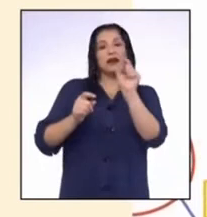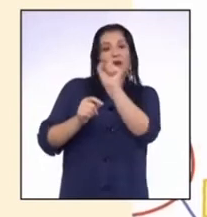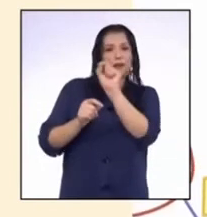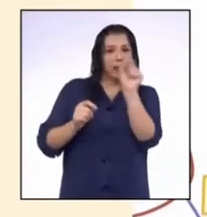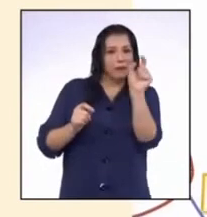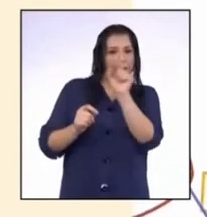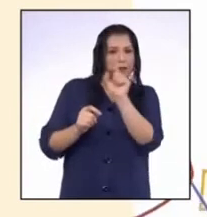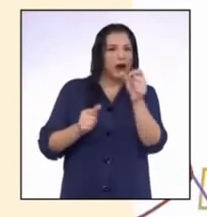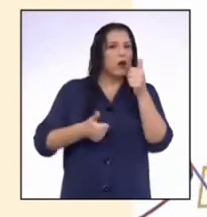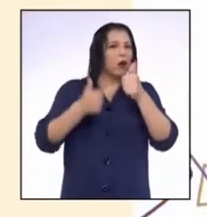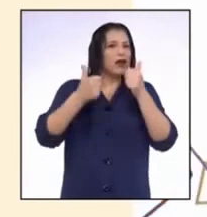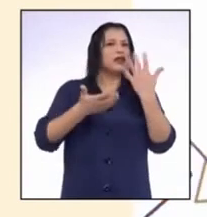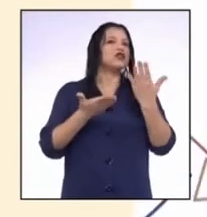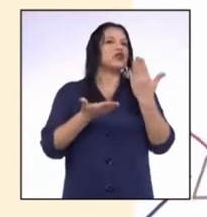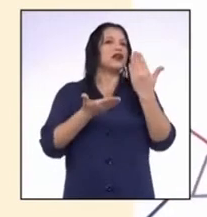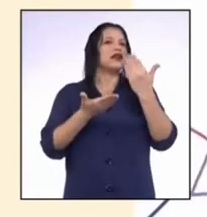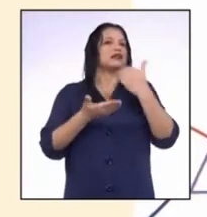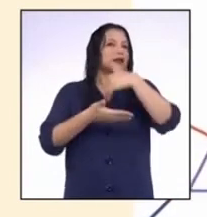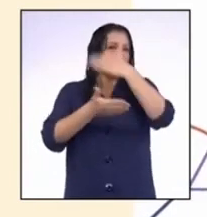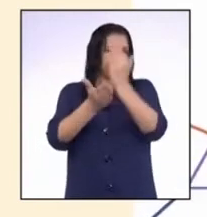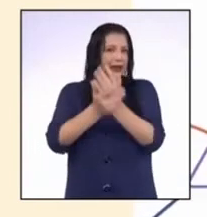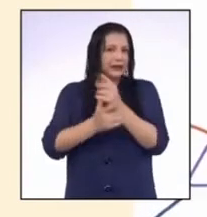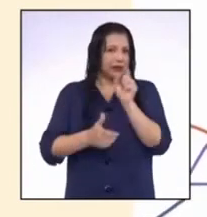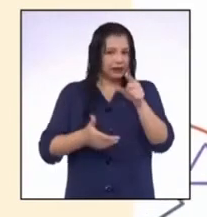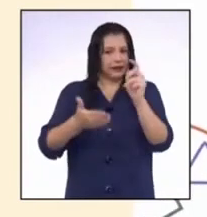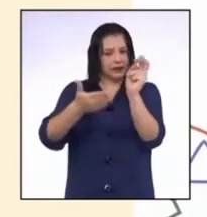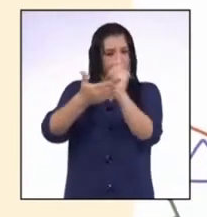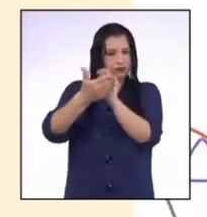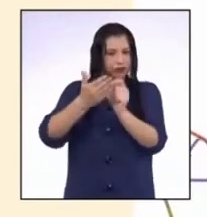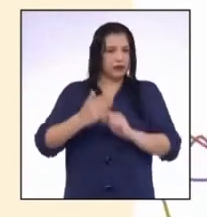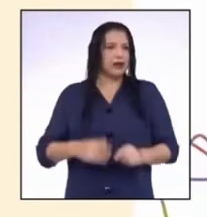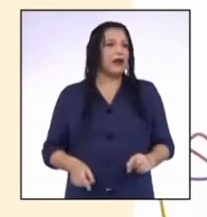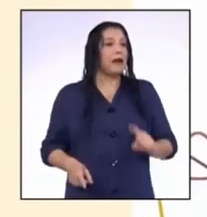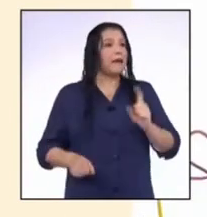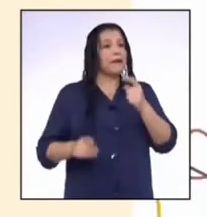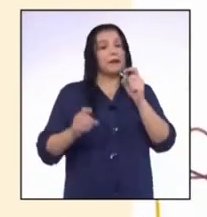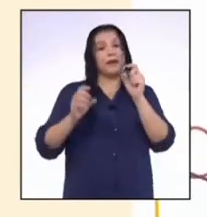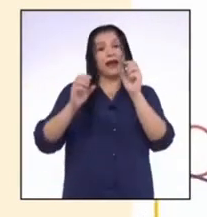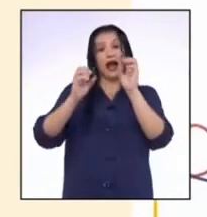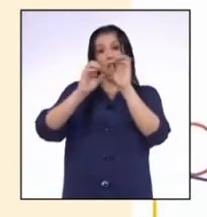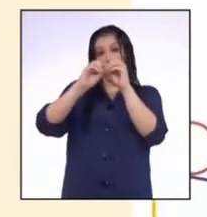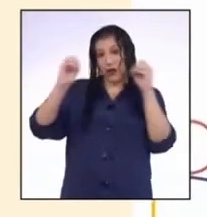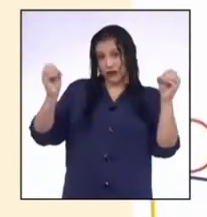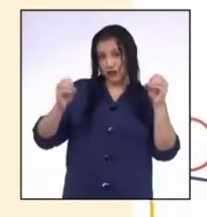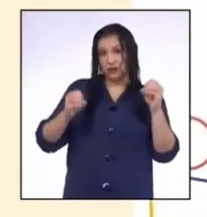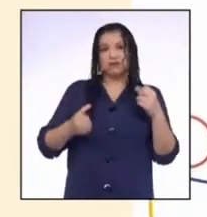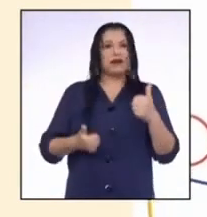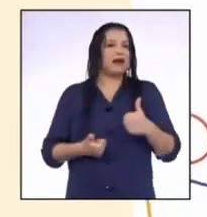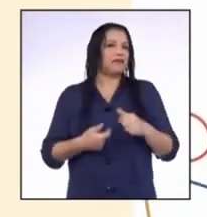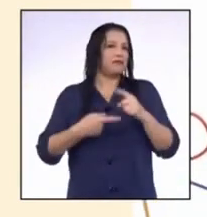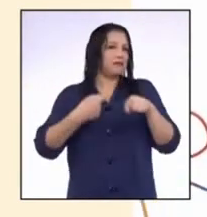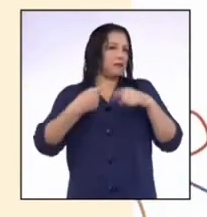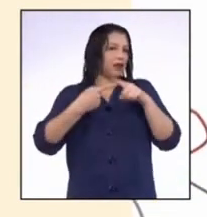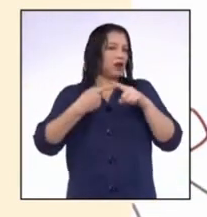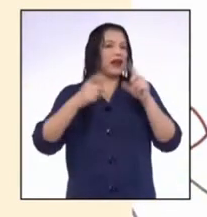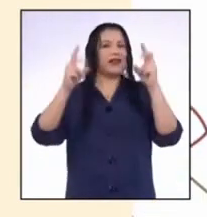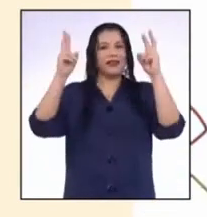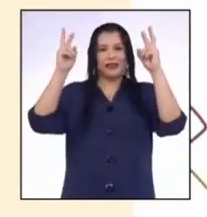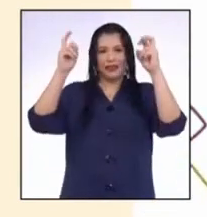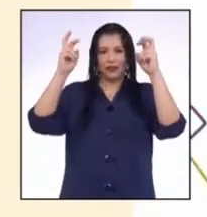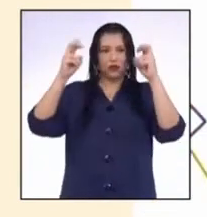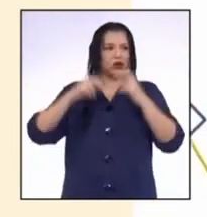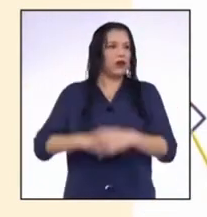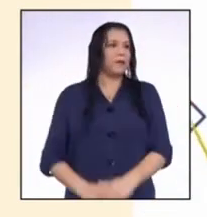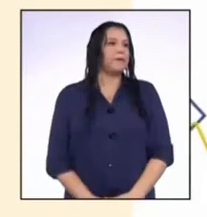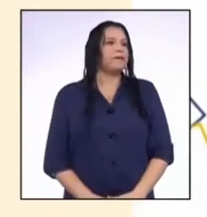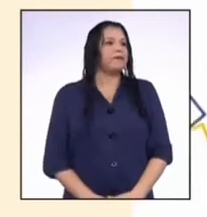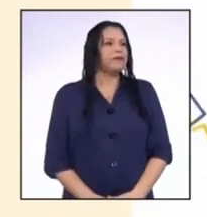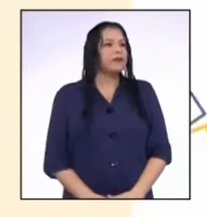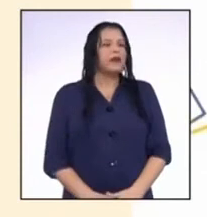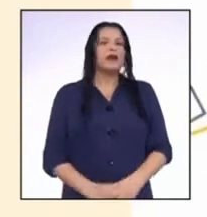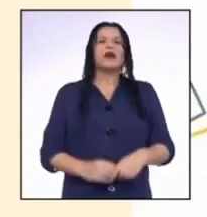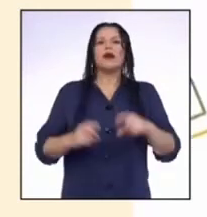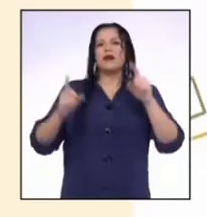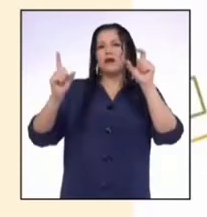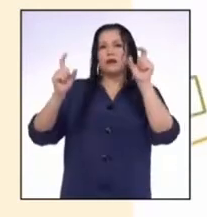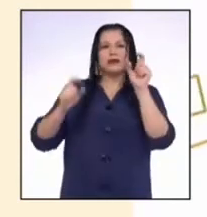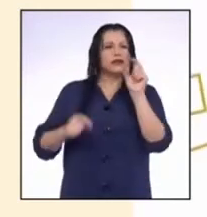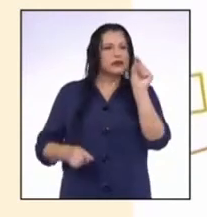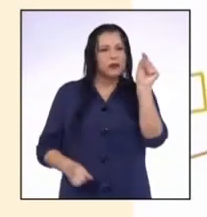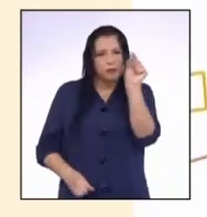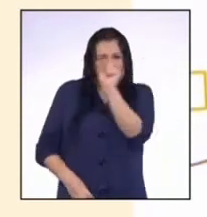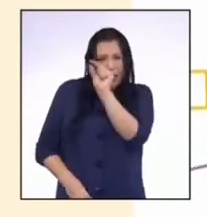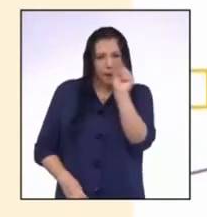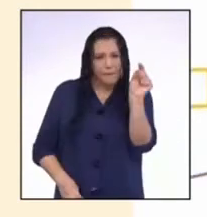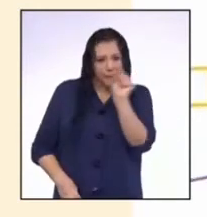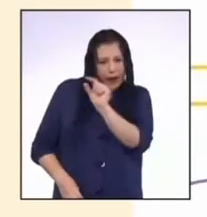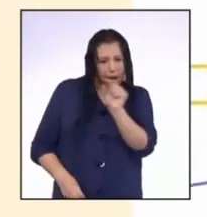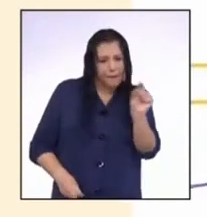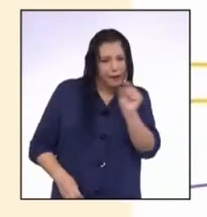nombres de las partes del ensayo? La primera oración evidentemente es el título. Reconozco que estos son los párrafos,